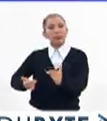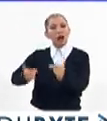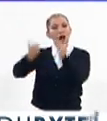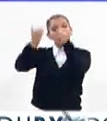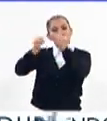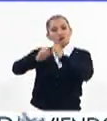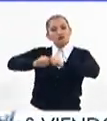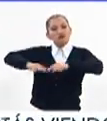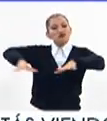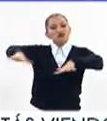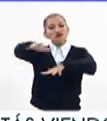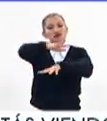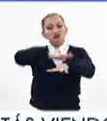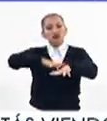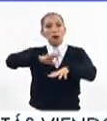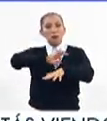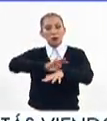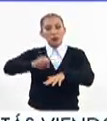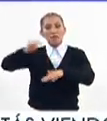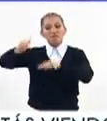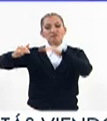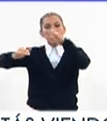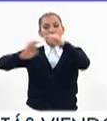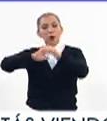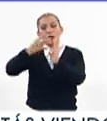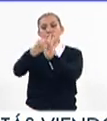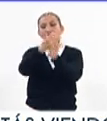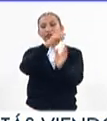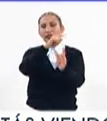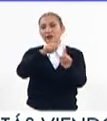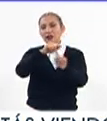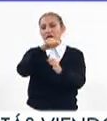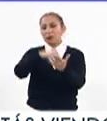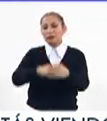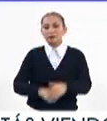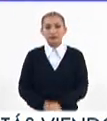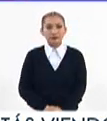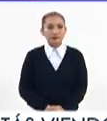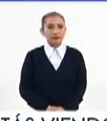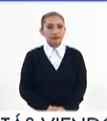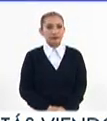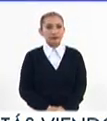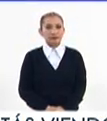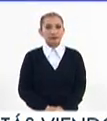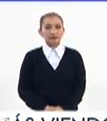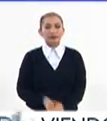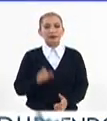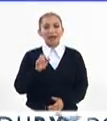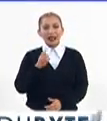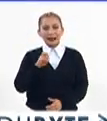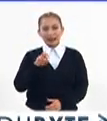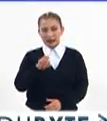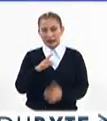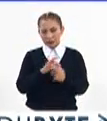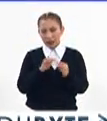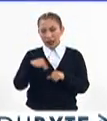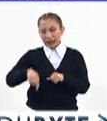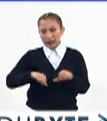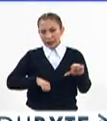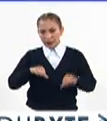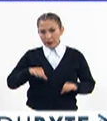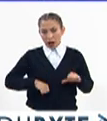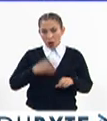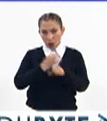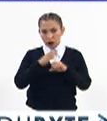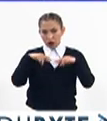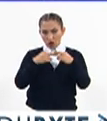negocio expandible, escalable y que se pueda replicar en diferentes lugares. Enrique, te platico que las actividades de